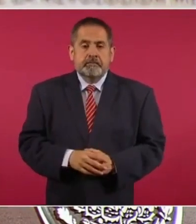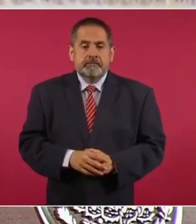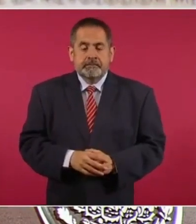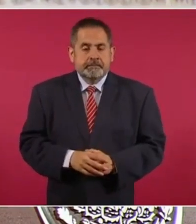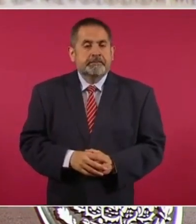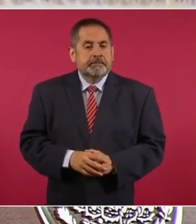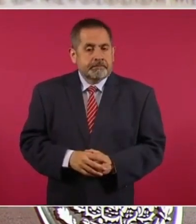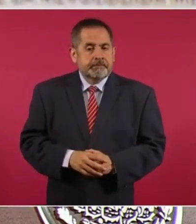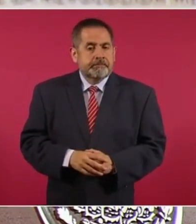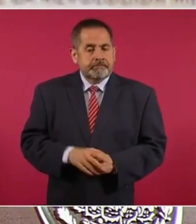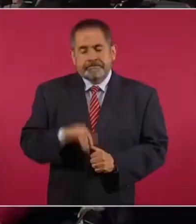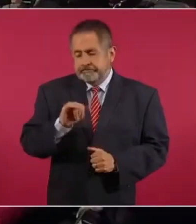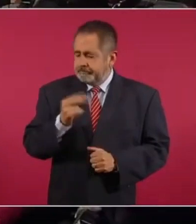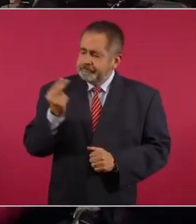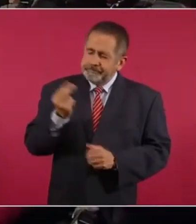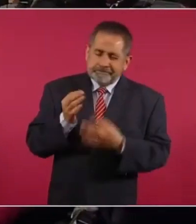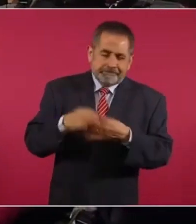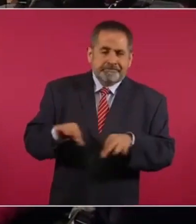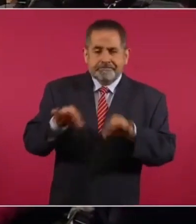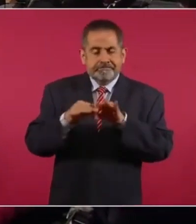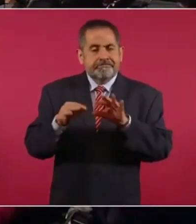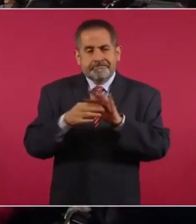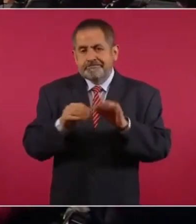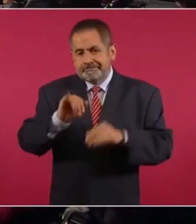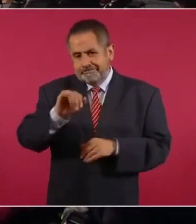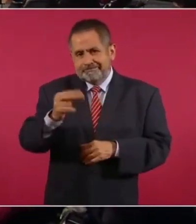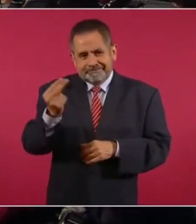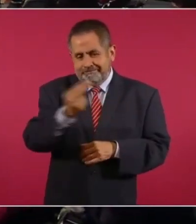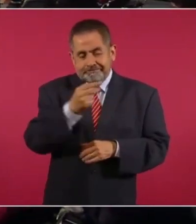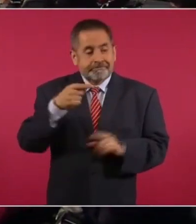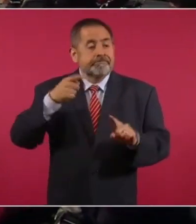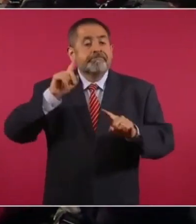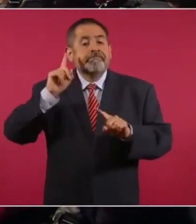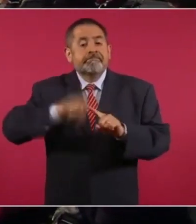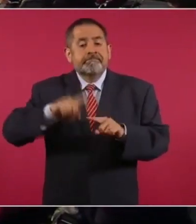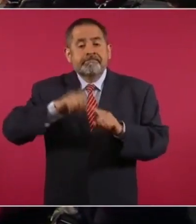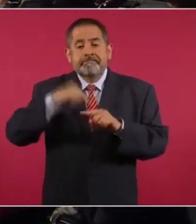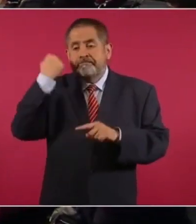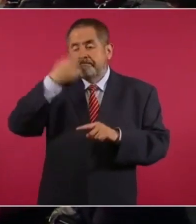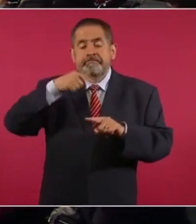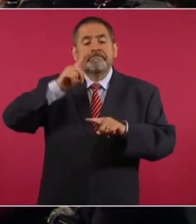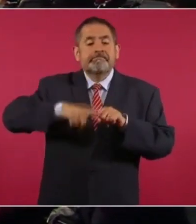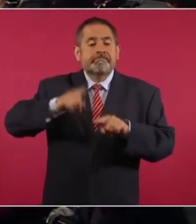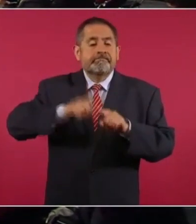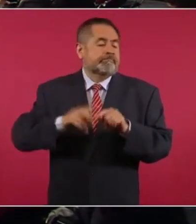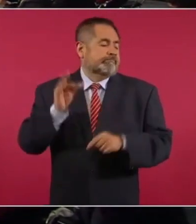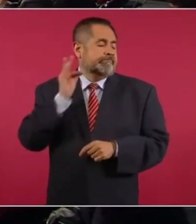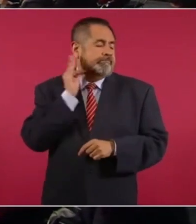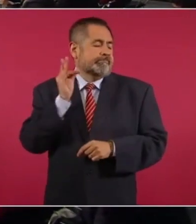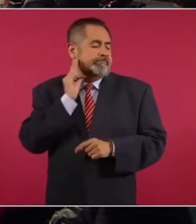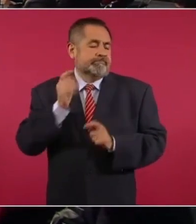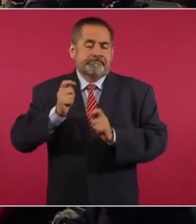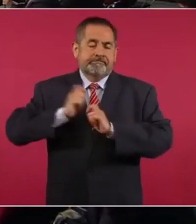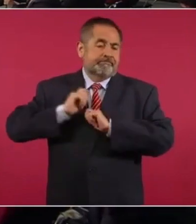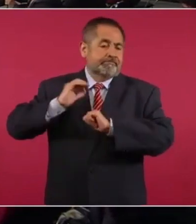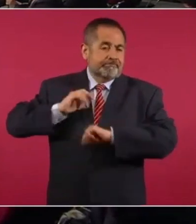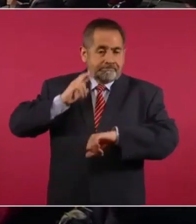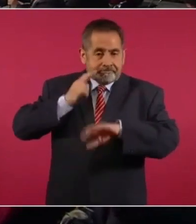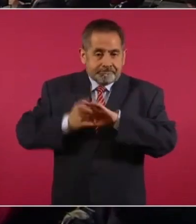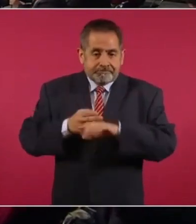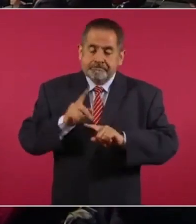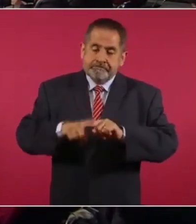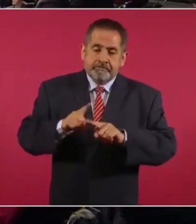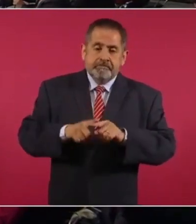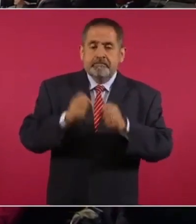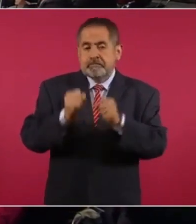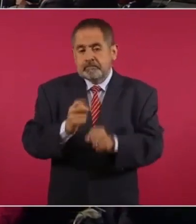Entonces, sí es muy importante quienes ocupen cargos,